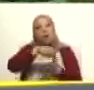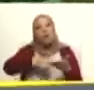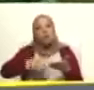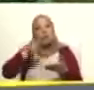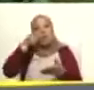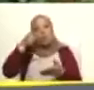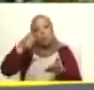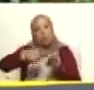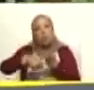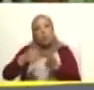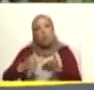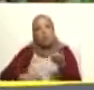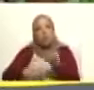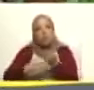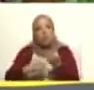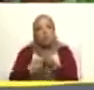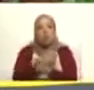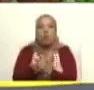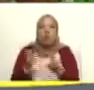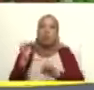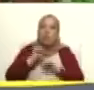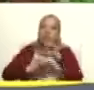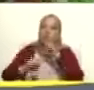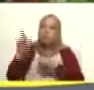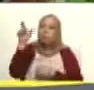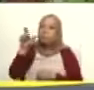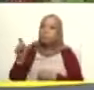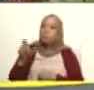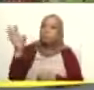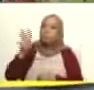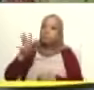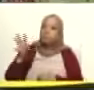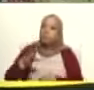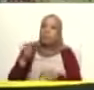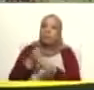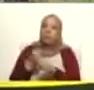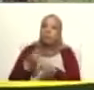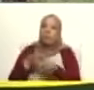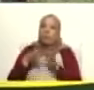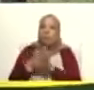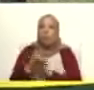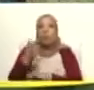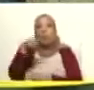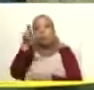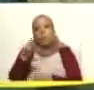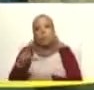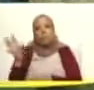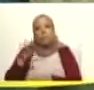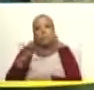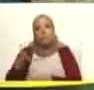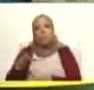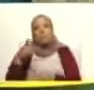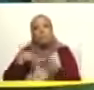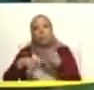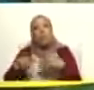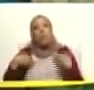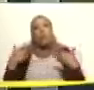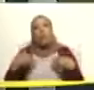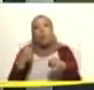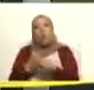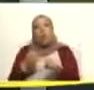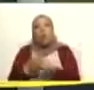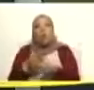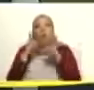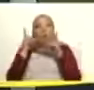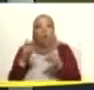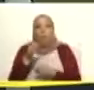huella en favor de la defensa del Esequibo. Muchos de ellos andaban con los stickers del mapa de Venezuela, muy contentos, y además nos